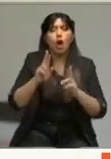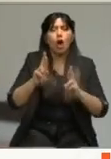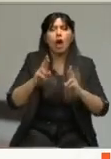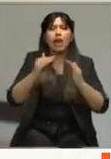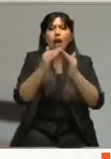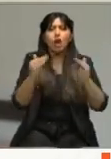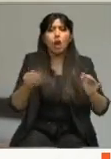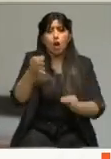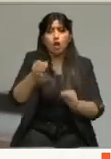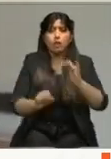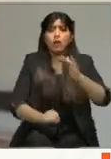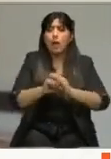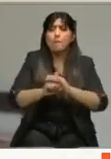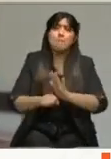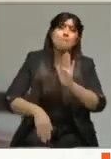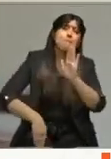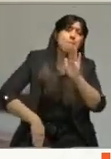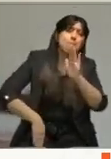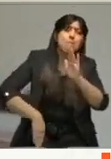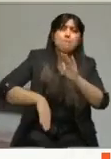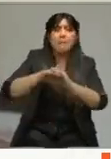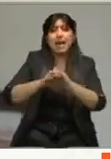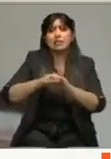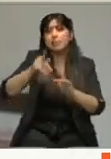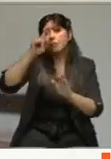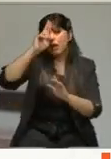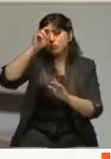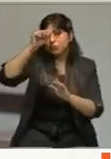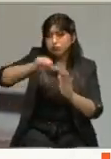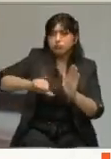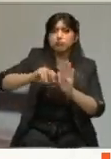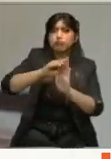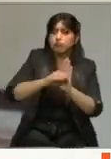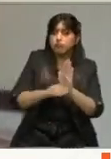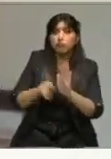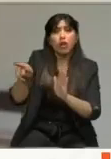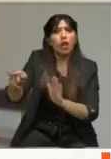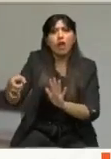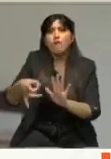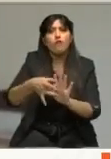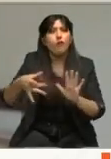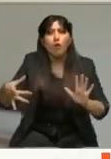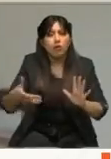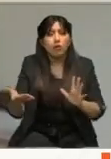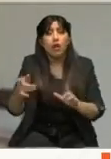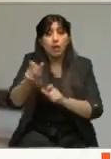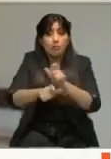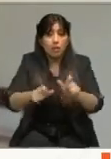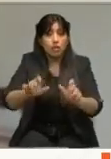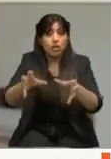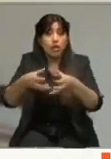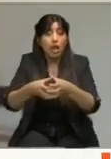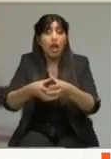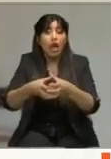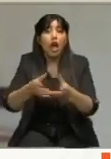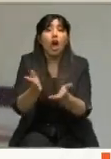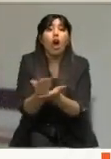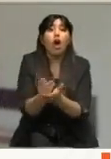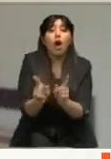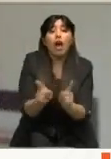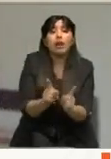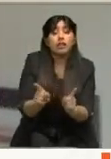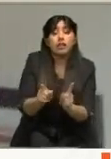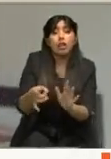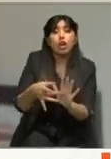de las medidas contra un juez que, vulnerando el derecho, le entrega a grupos organizados criminalmente detalles de